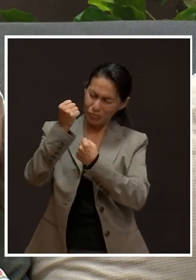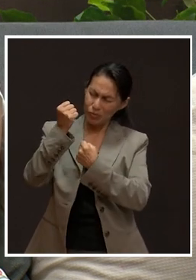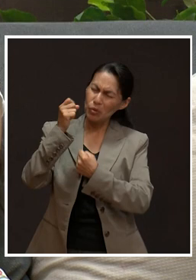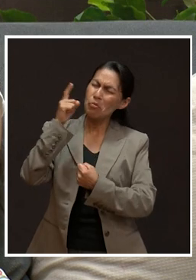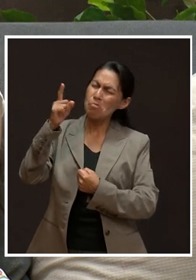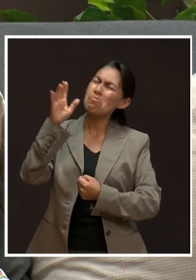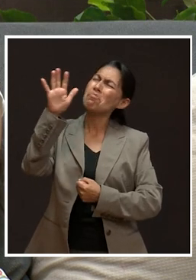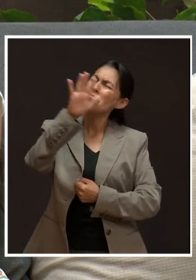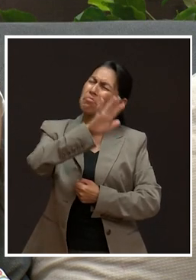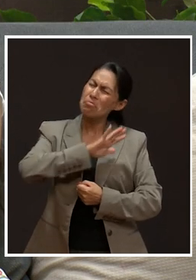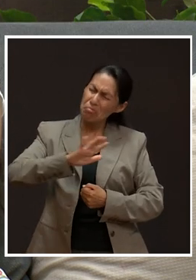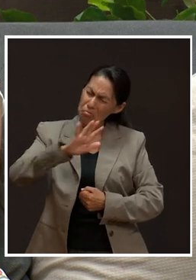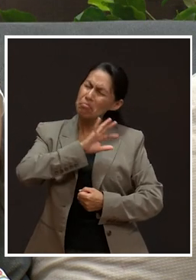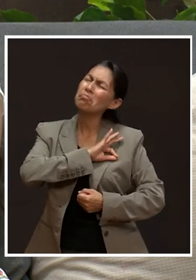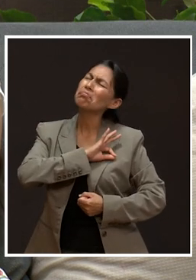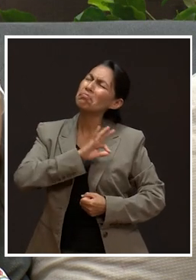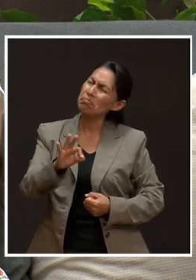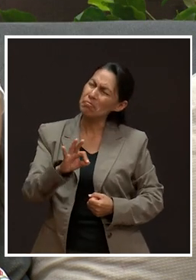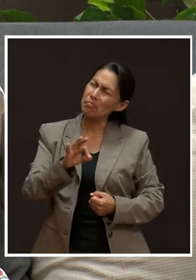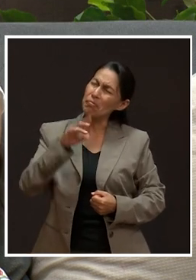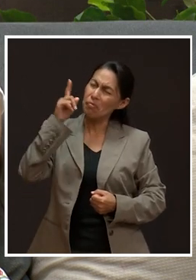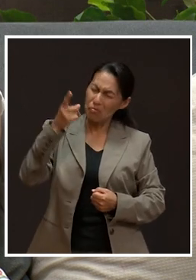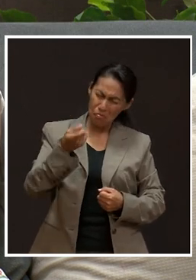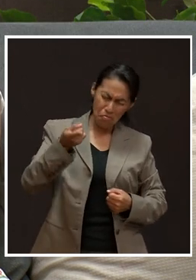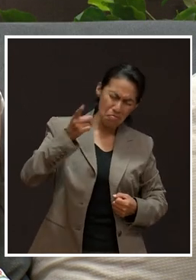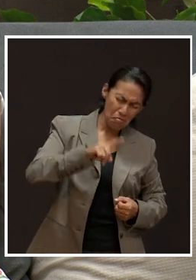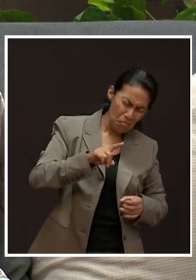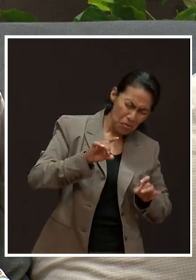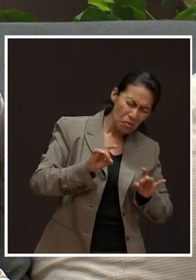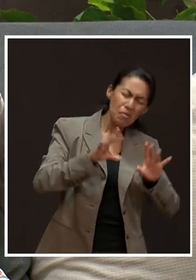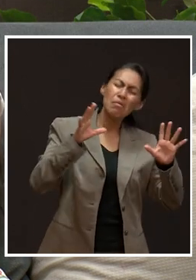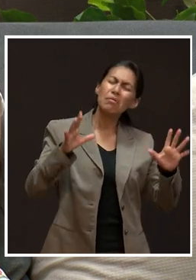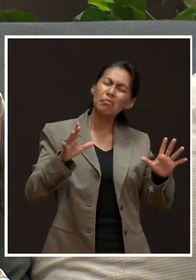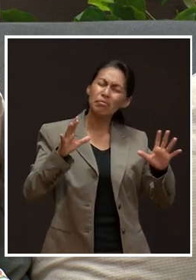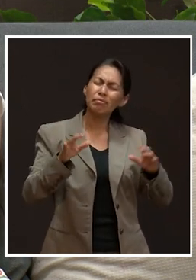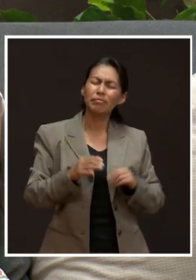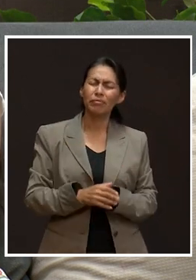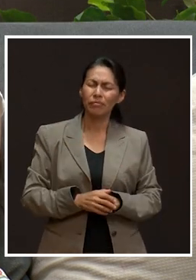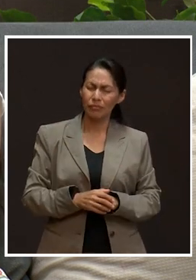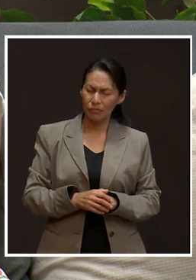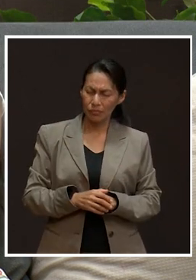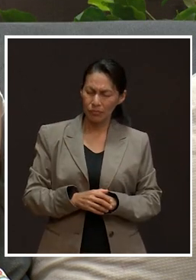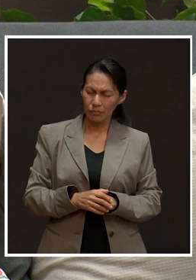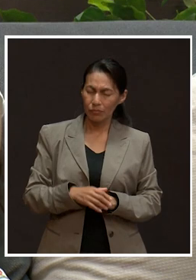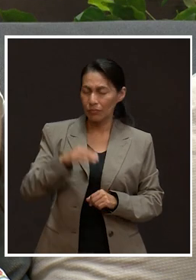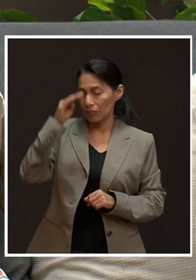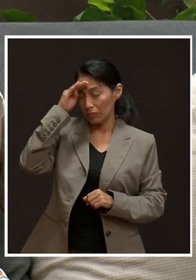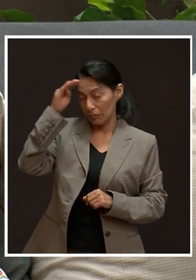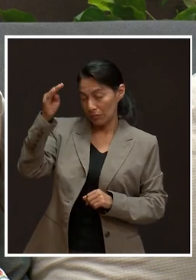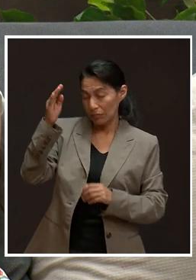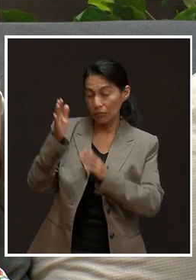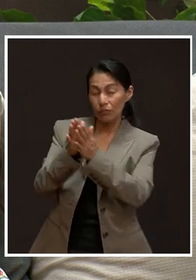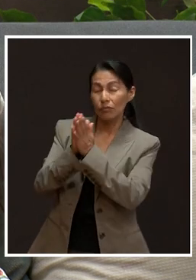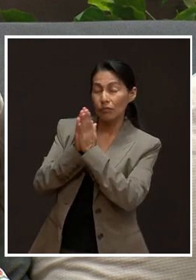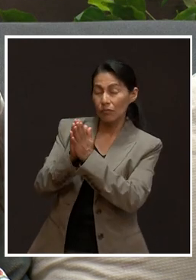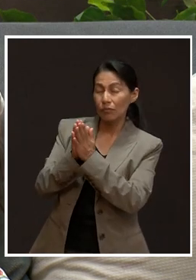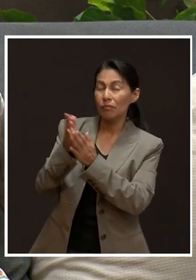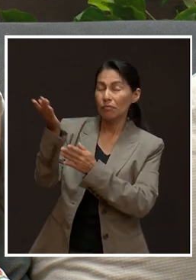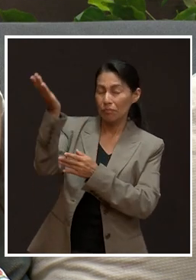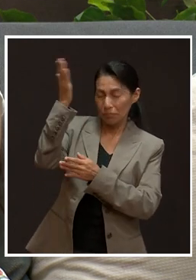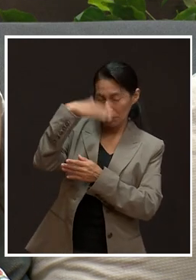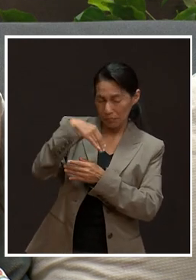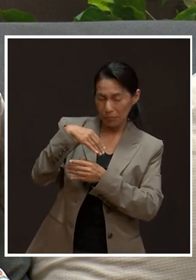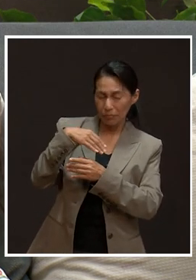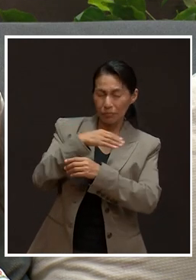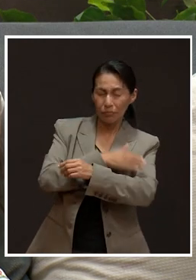Y que tú eres un Dios grande, poderoso. Que para ti no hay nada imposible. Y si tú mandas, se hace,